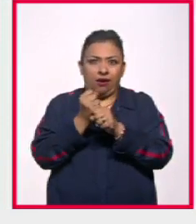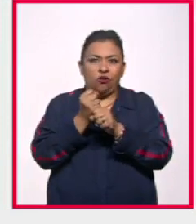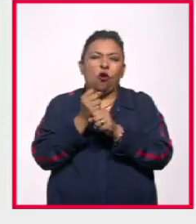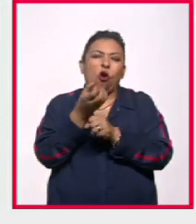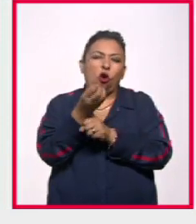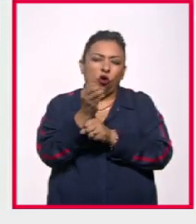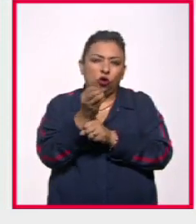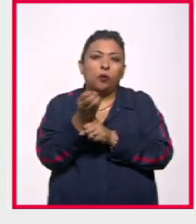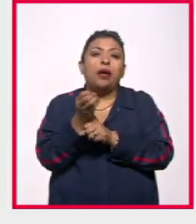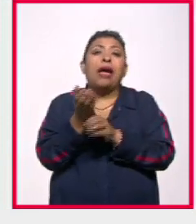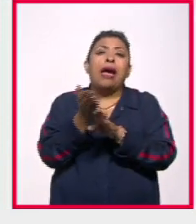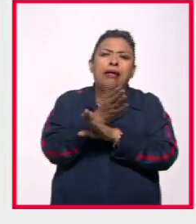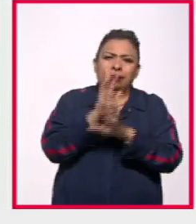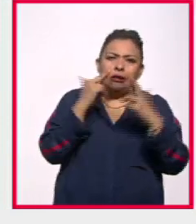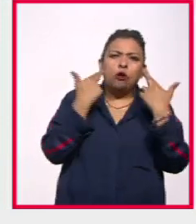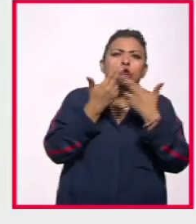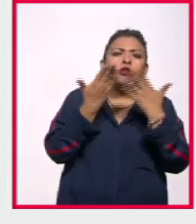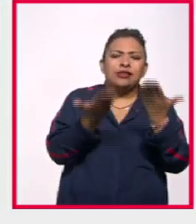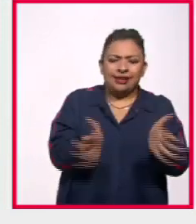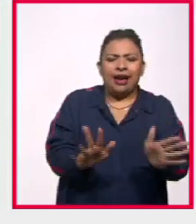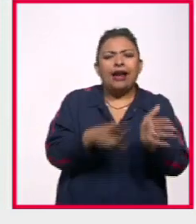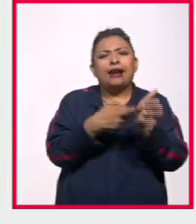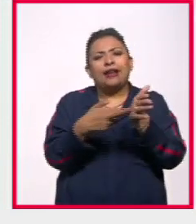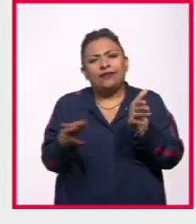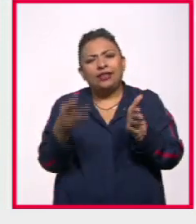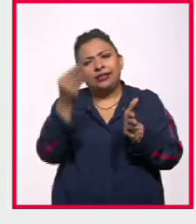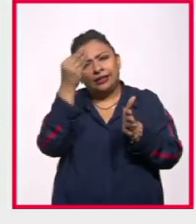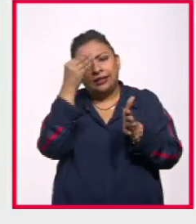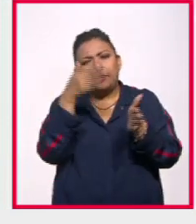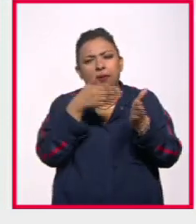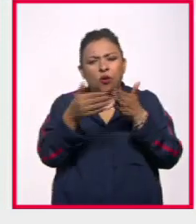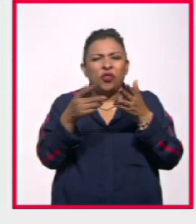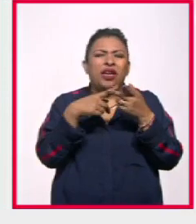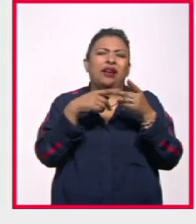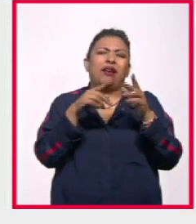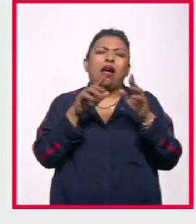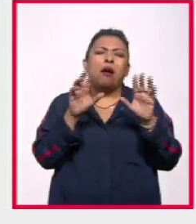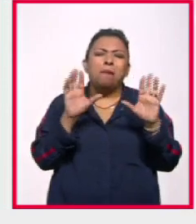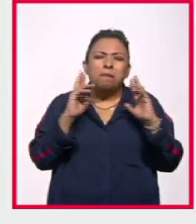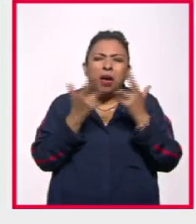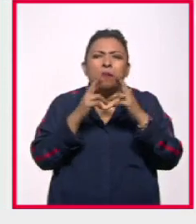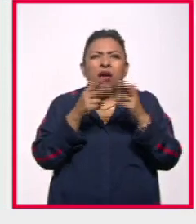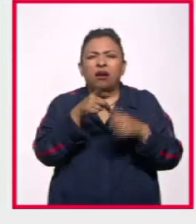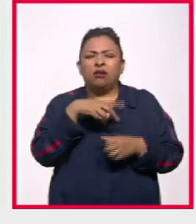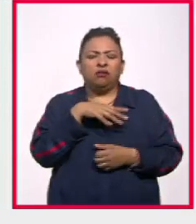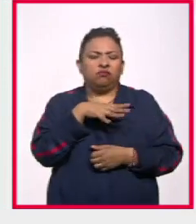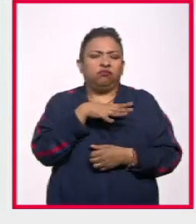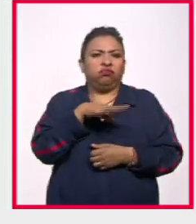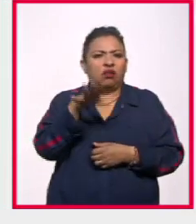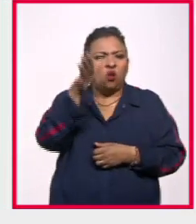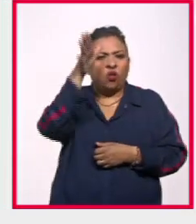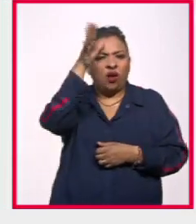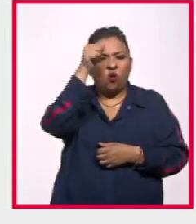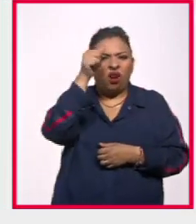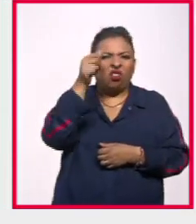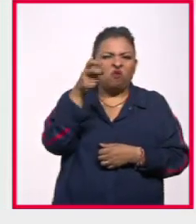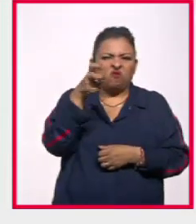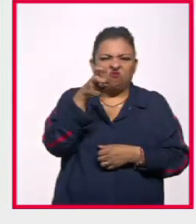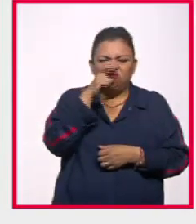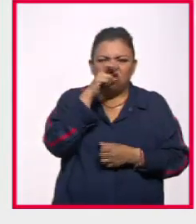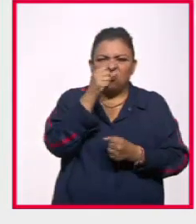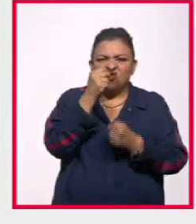en la revista Sabia Moderna, en la Sociedad de Conferencias y Conciertos. Ellos se oponían a la rigidez intelectual,